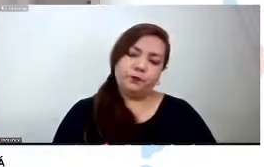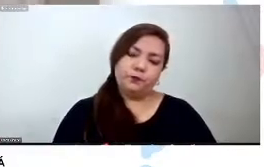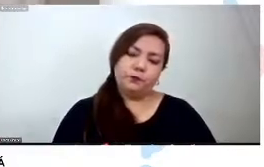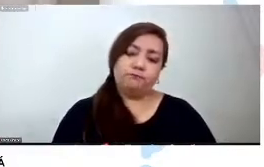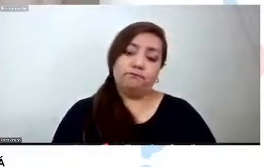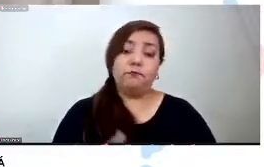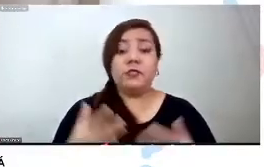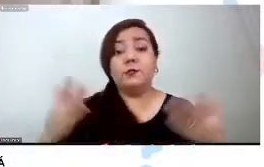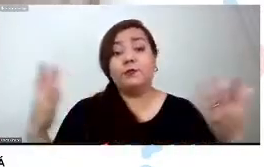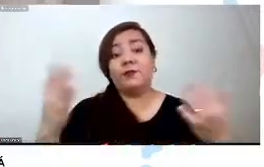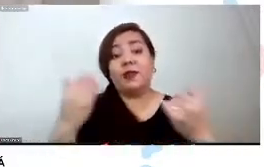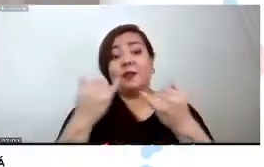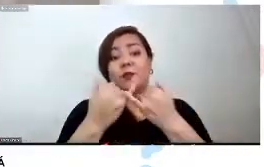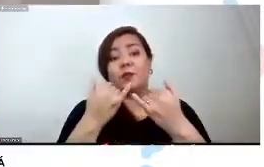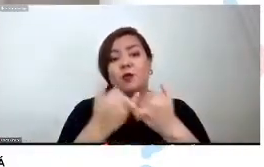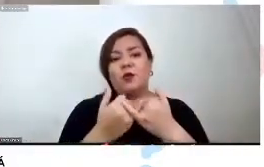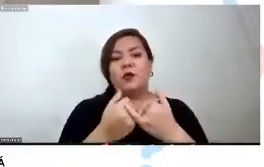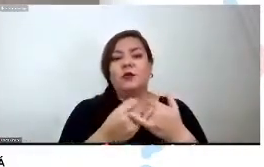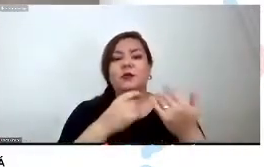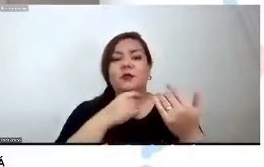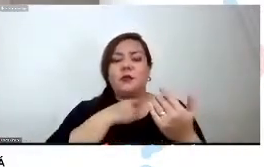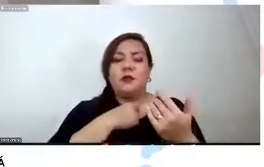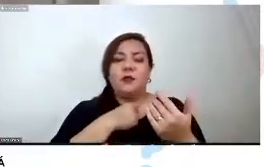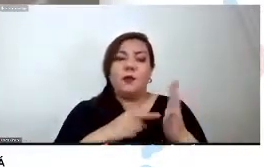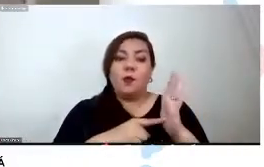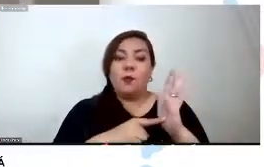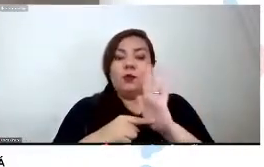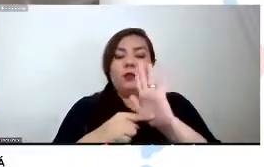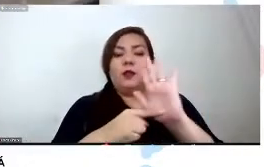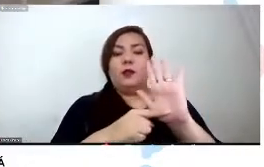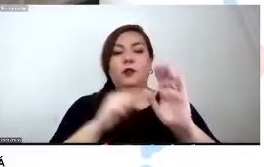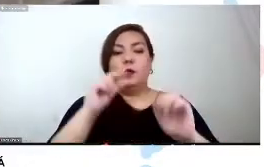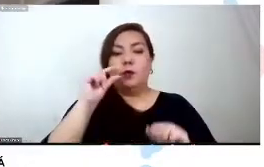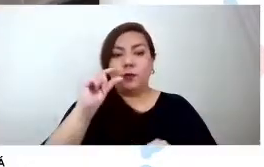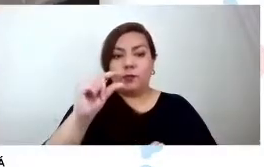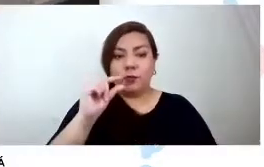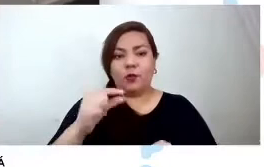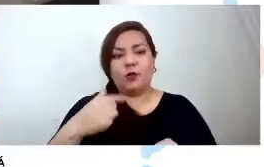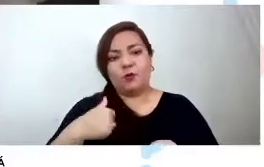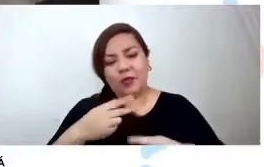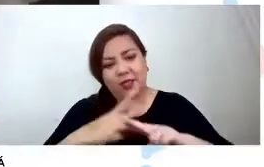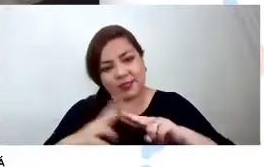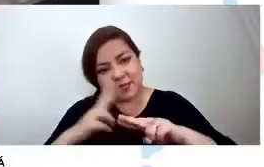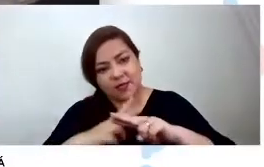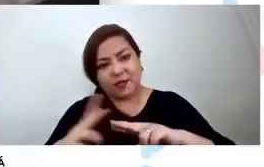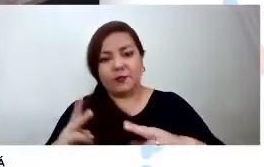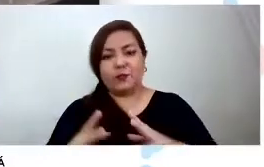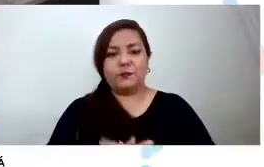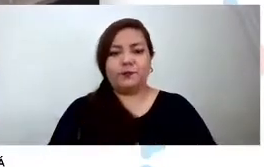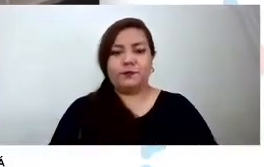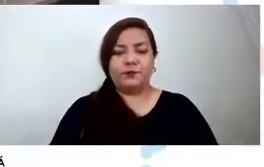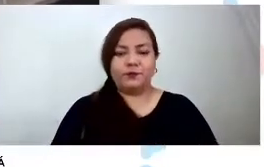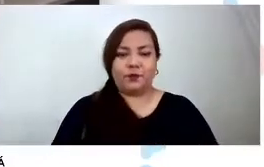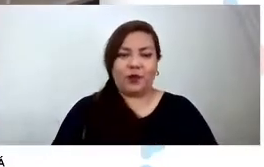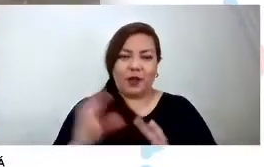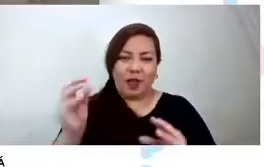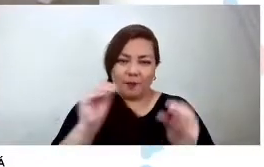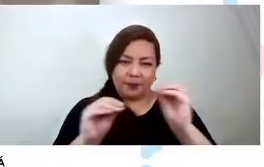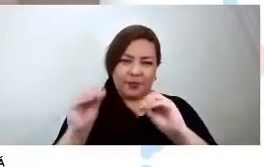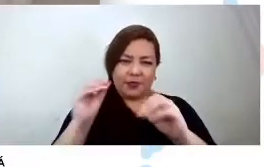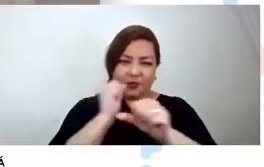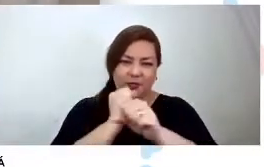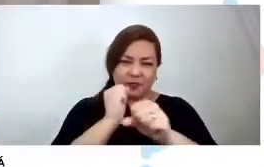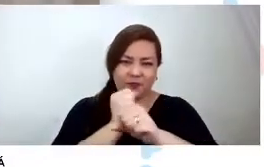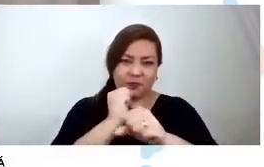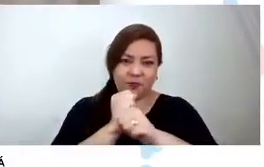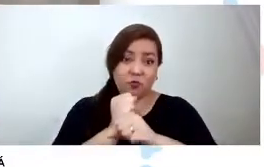Bueno, queridos amigos, nosotros queríamos mostrarles un poco de lo que hacemos, de las piezas con las que trabajamos y que no se